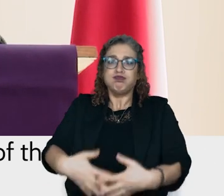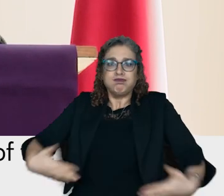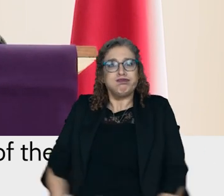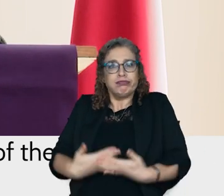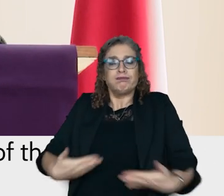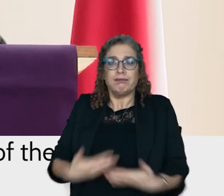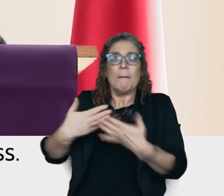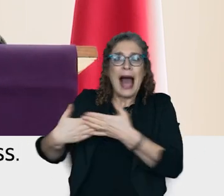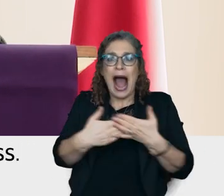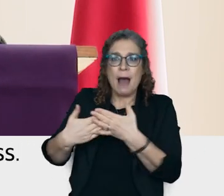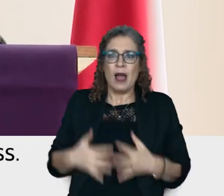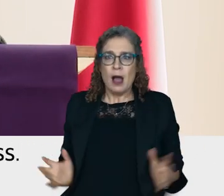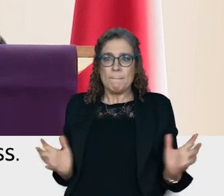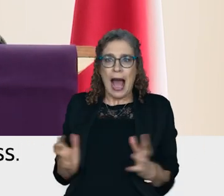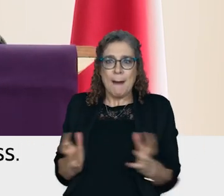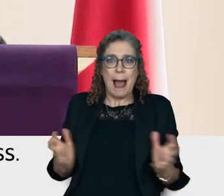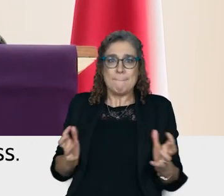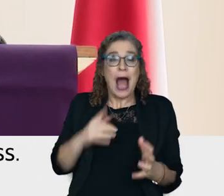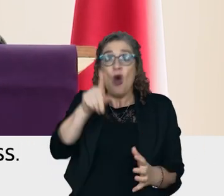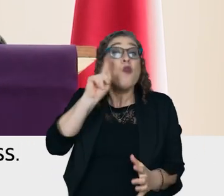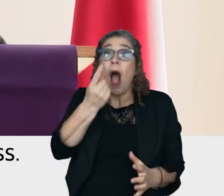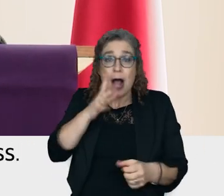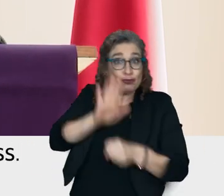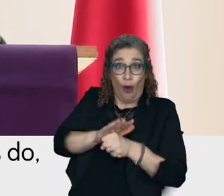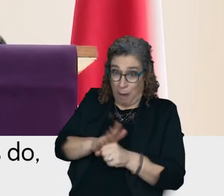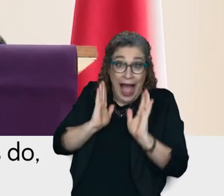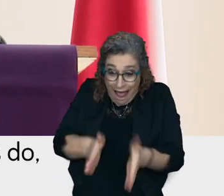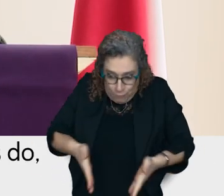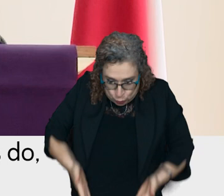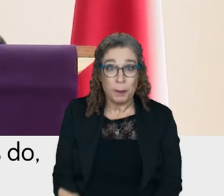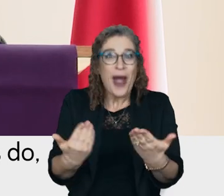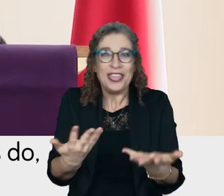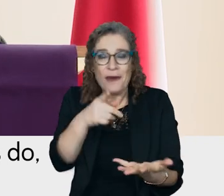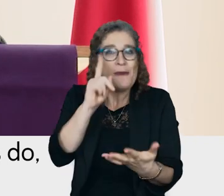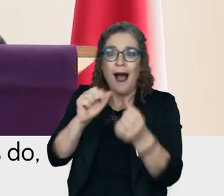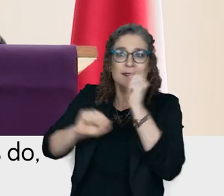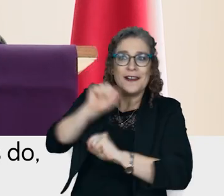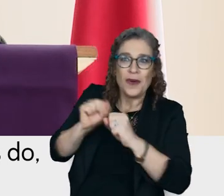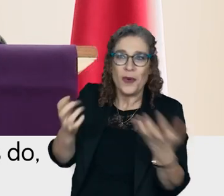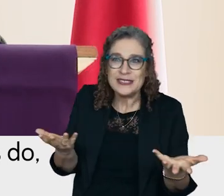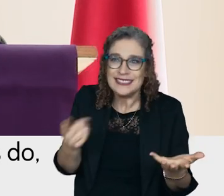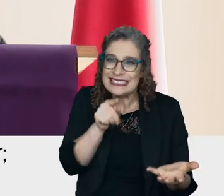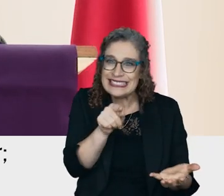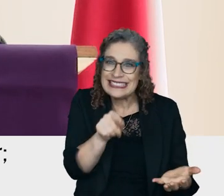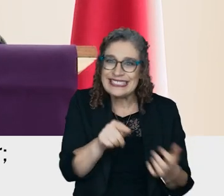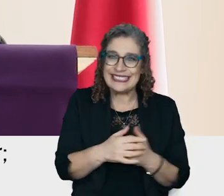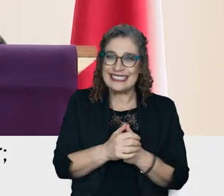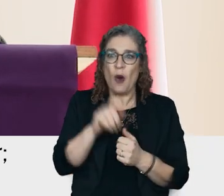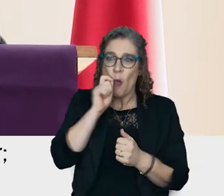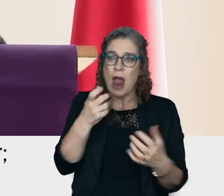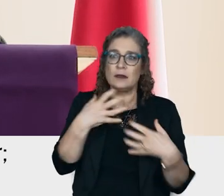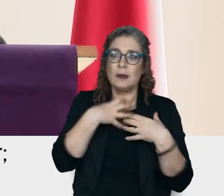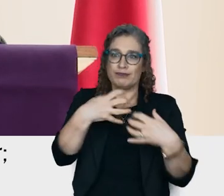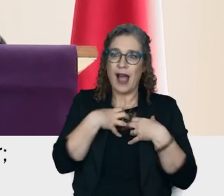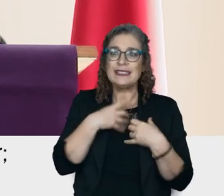luz y del día. No somos de la noche ni de la oscuridad. Por eso, no debemos dormir como los otros, sino